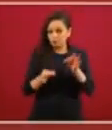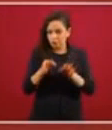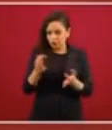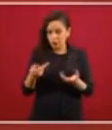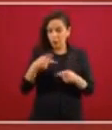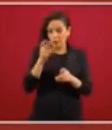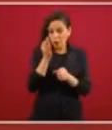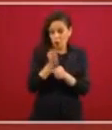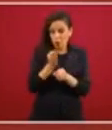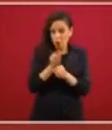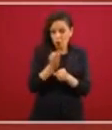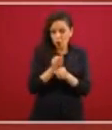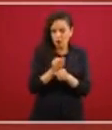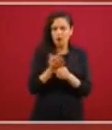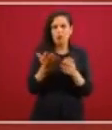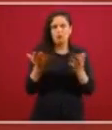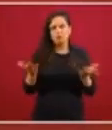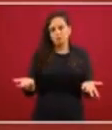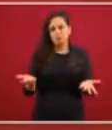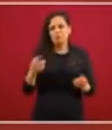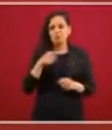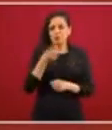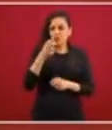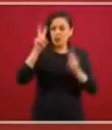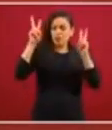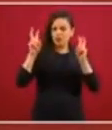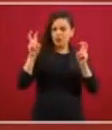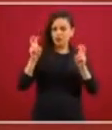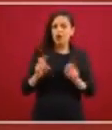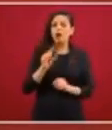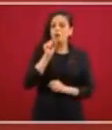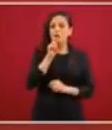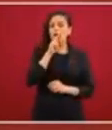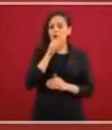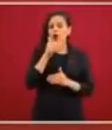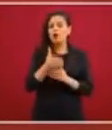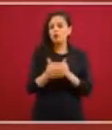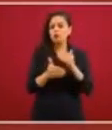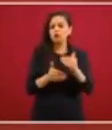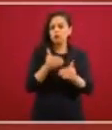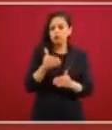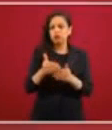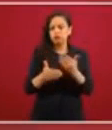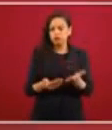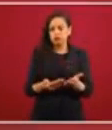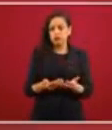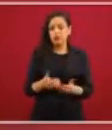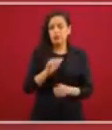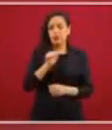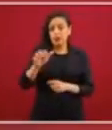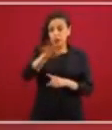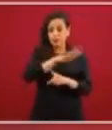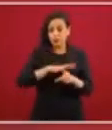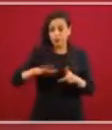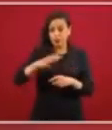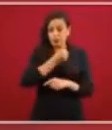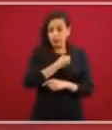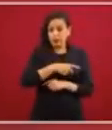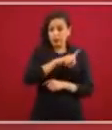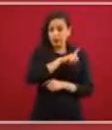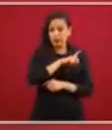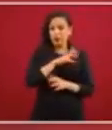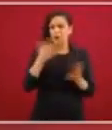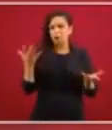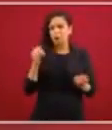veo con agrado que el tema ha ido progresando. Desde el punto de vista de salud pública, sí puede ser un elemento